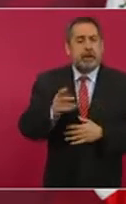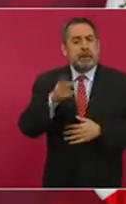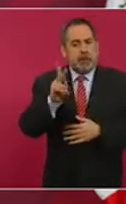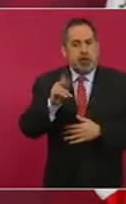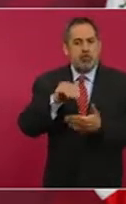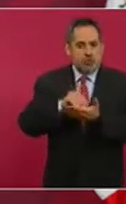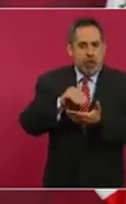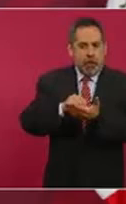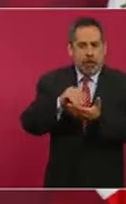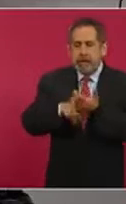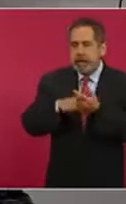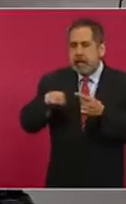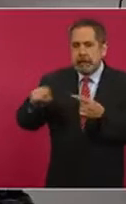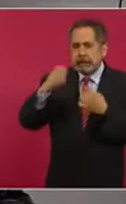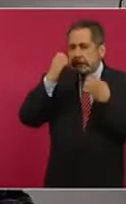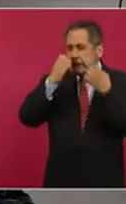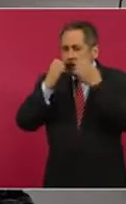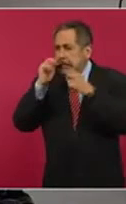se está